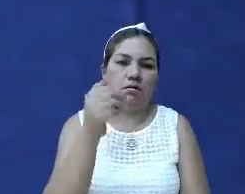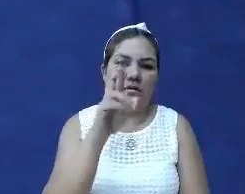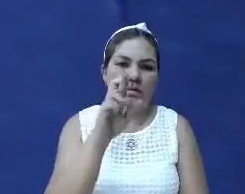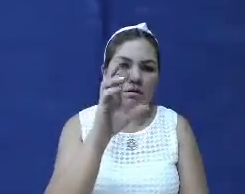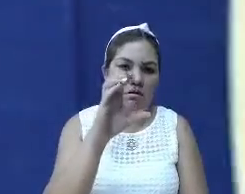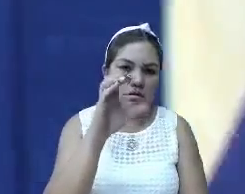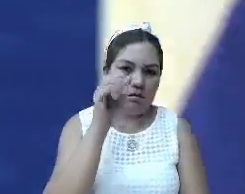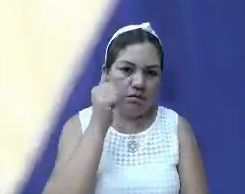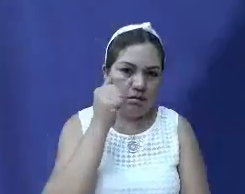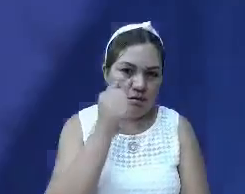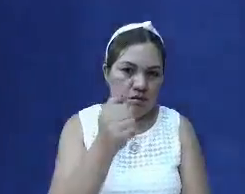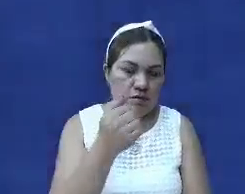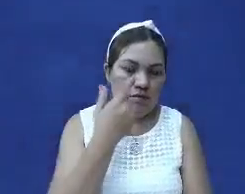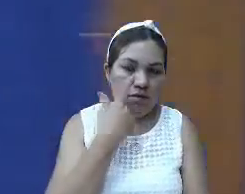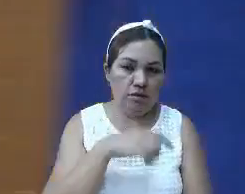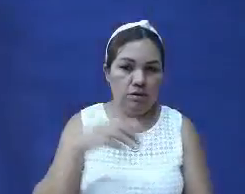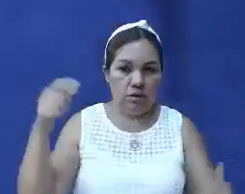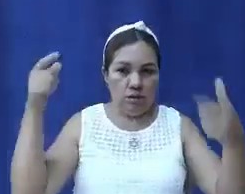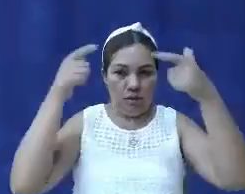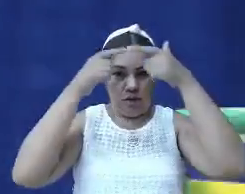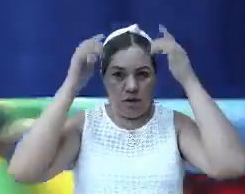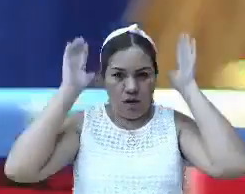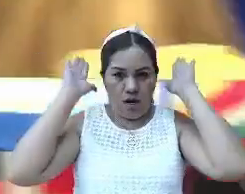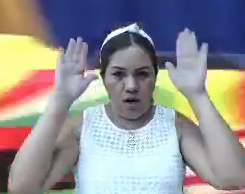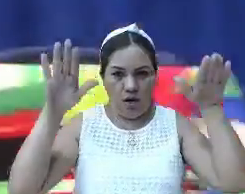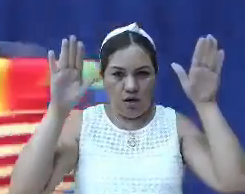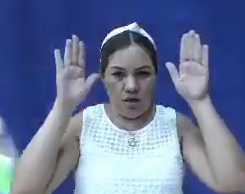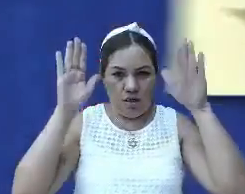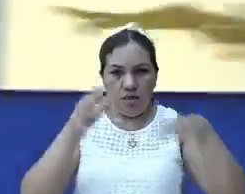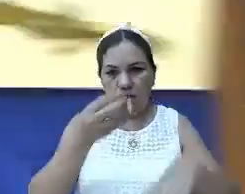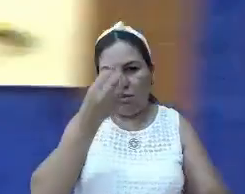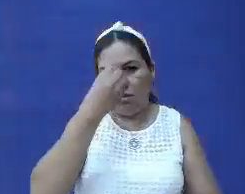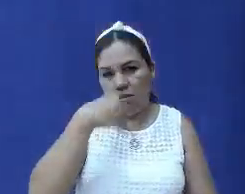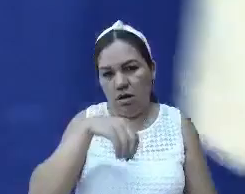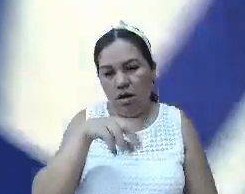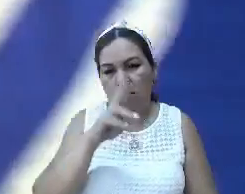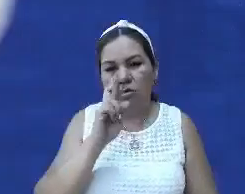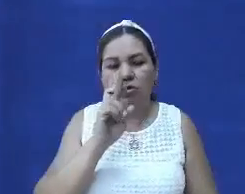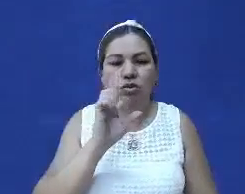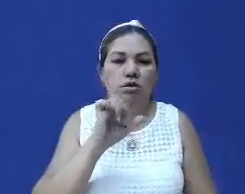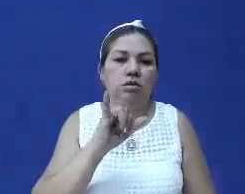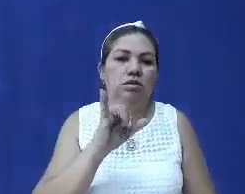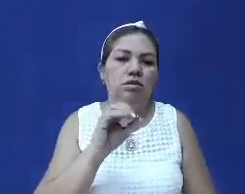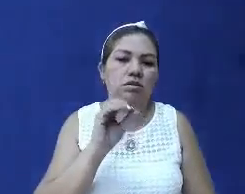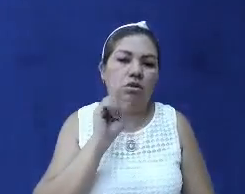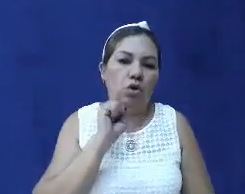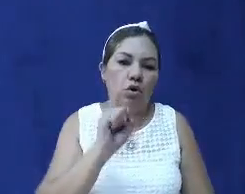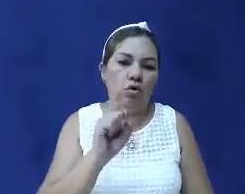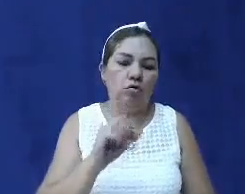abren los pozos de los abismos, que tragan los ríos de la serpiente.